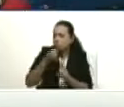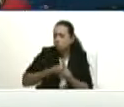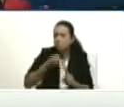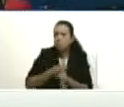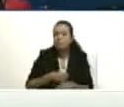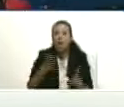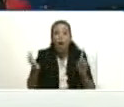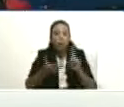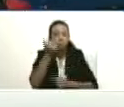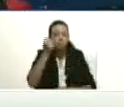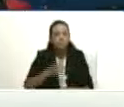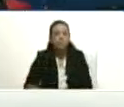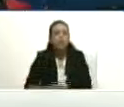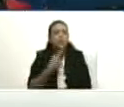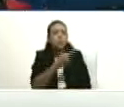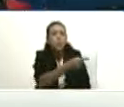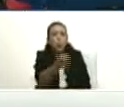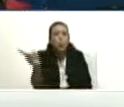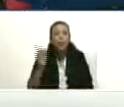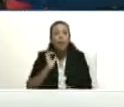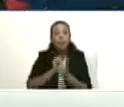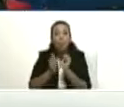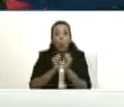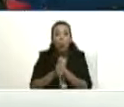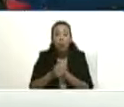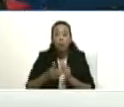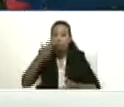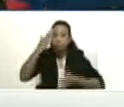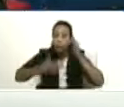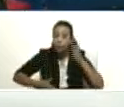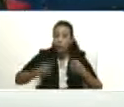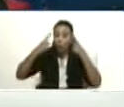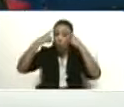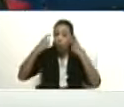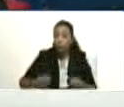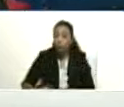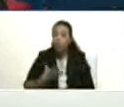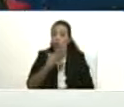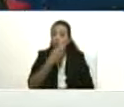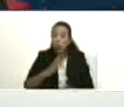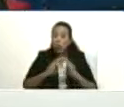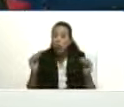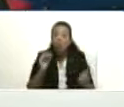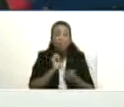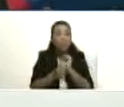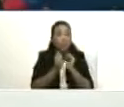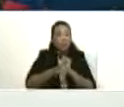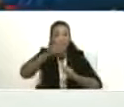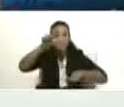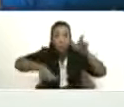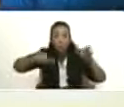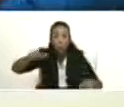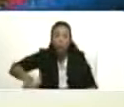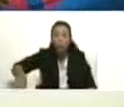quiero decirle a todos los atletas, a todos los deportistas,